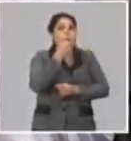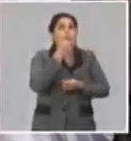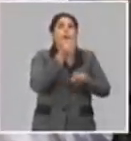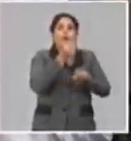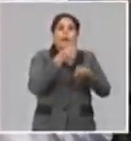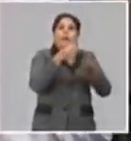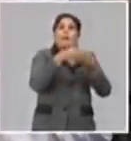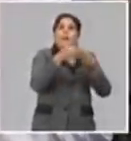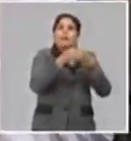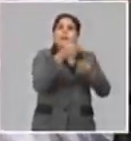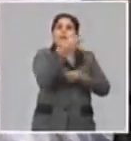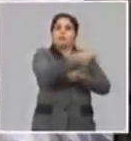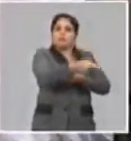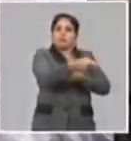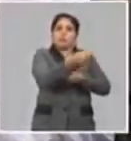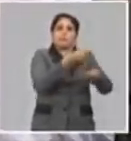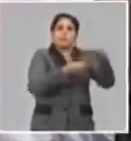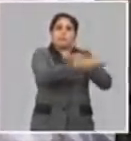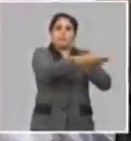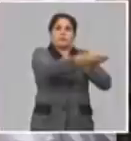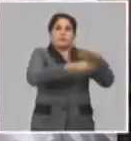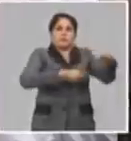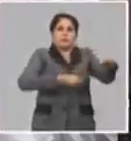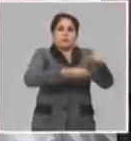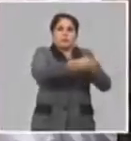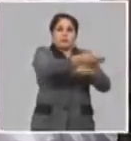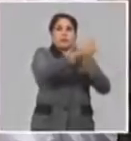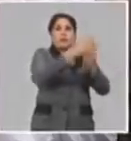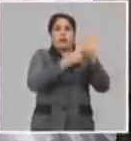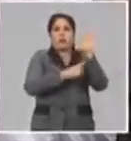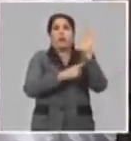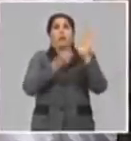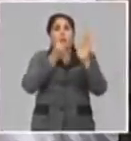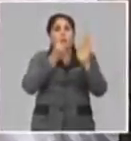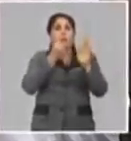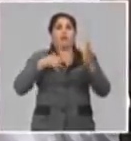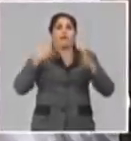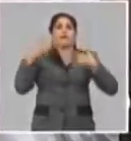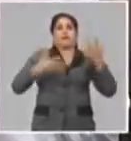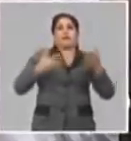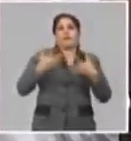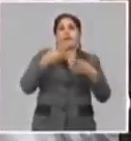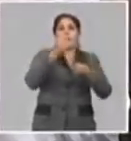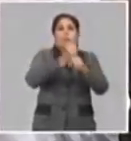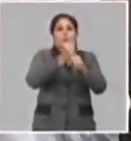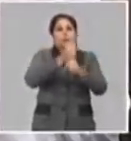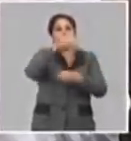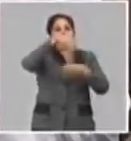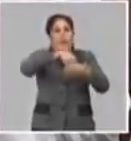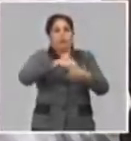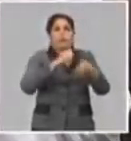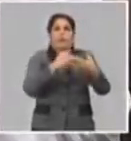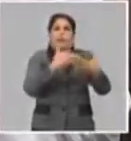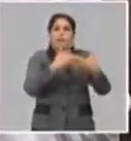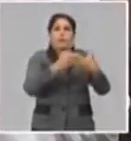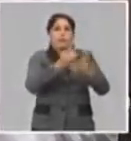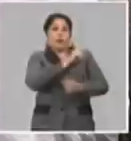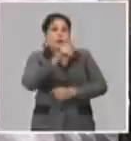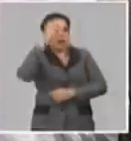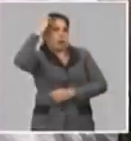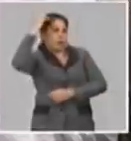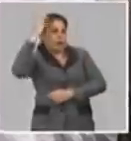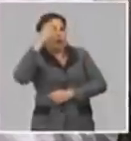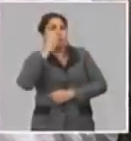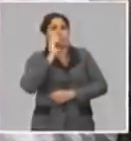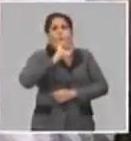en divisas. O sea que son elementos, por eso hablamos de incentivos. No es que tiene, no podemos decirle a la gente,